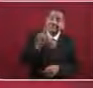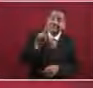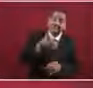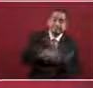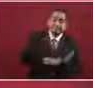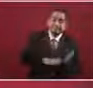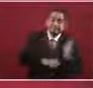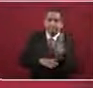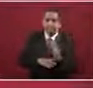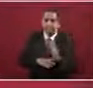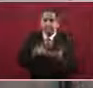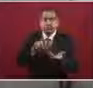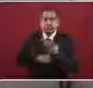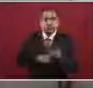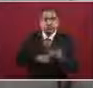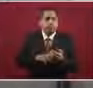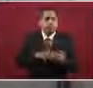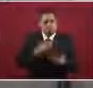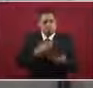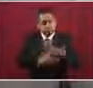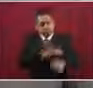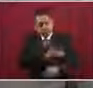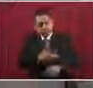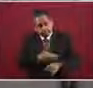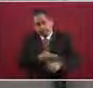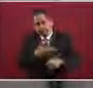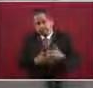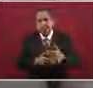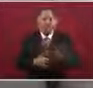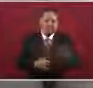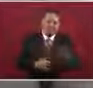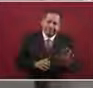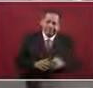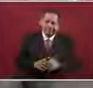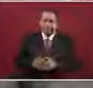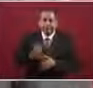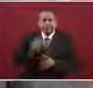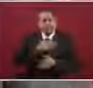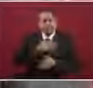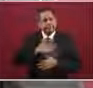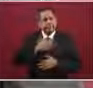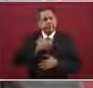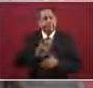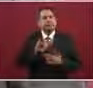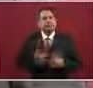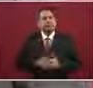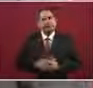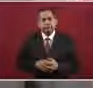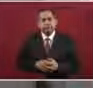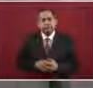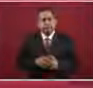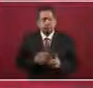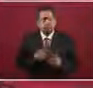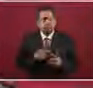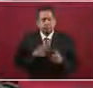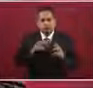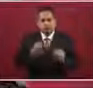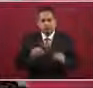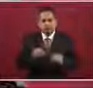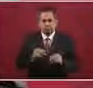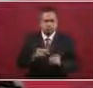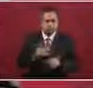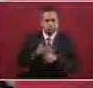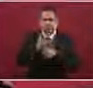denuncia y tiene que proceder. Yo lo que hago en estos casos es no